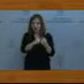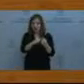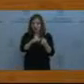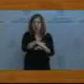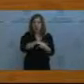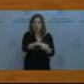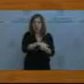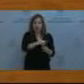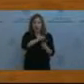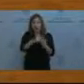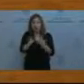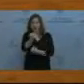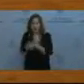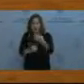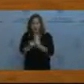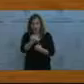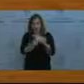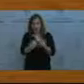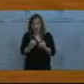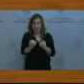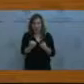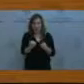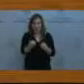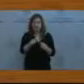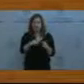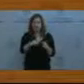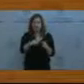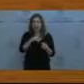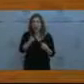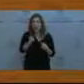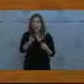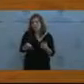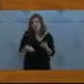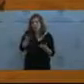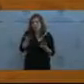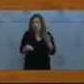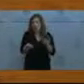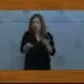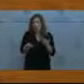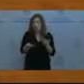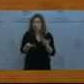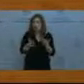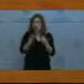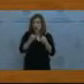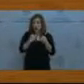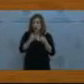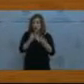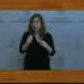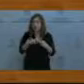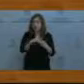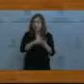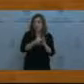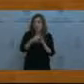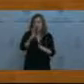medioambiental, bien, la valorización química, que indudablemente la prioriza el Plan Autonómico de Residuos, pero hay que indicar